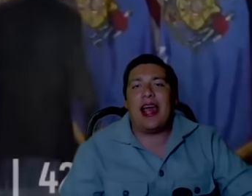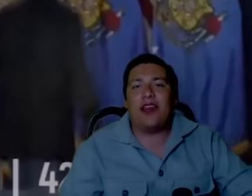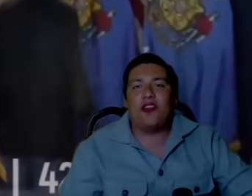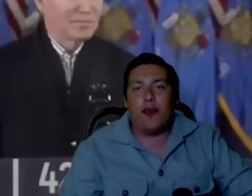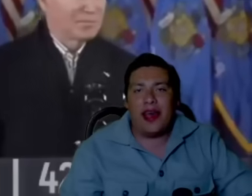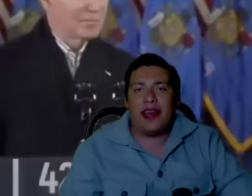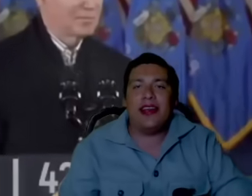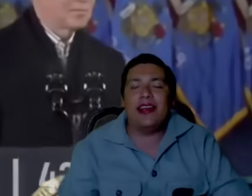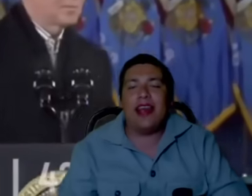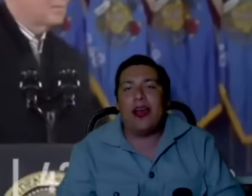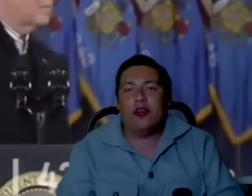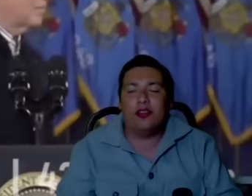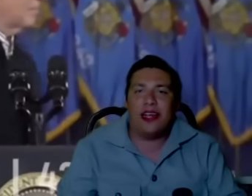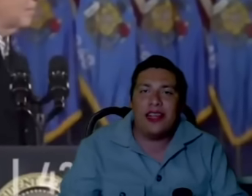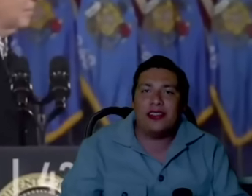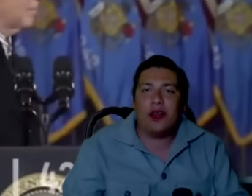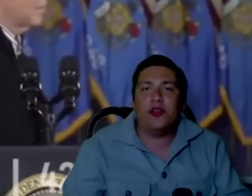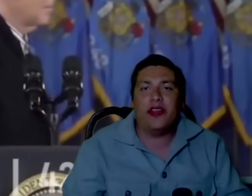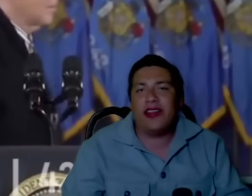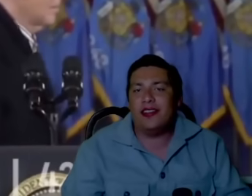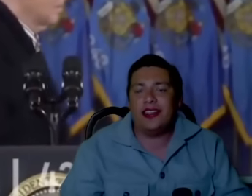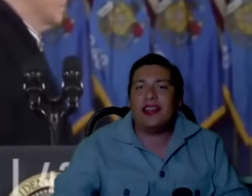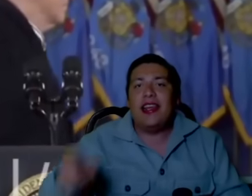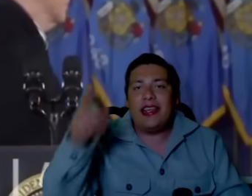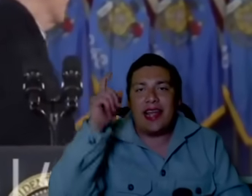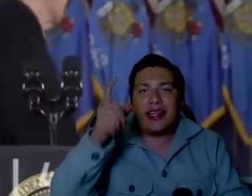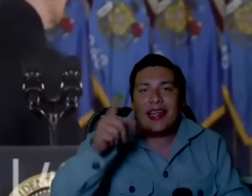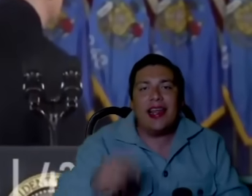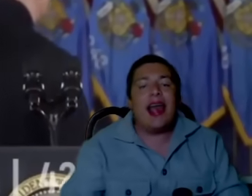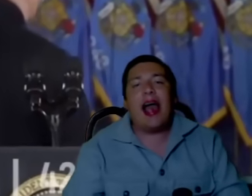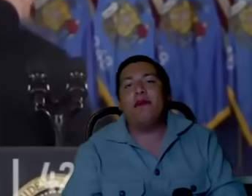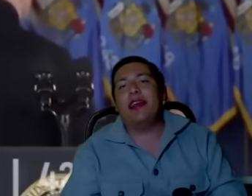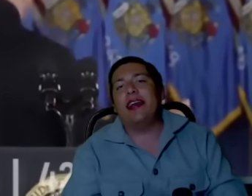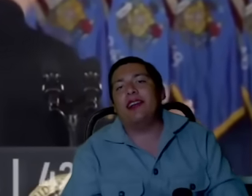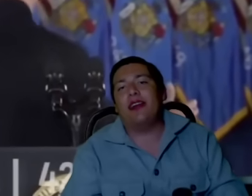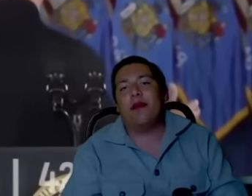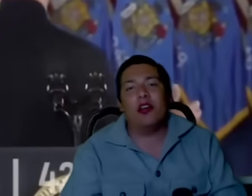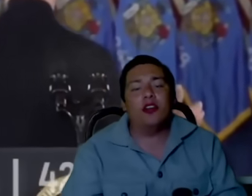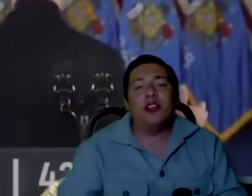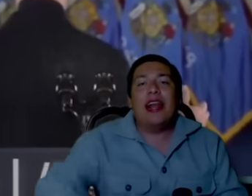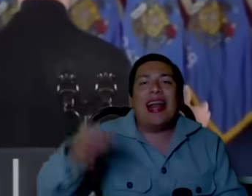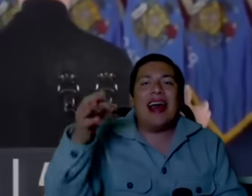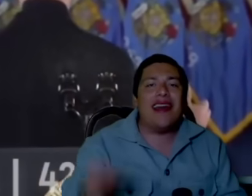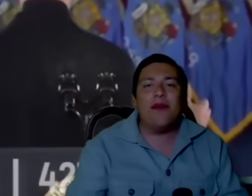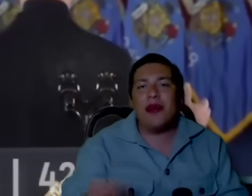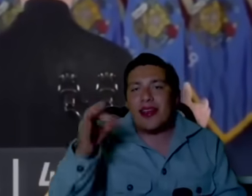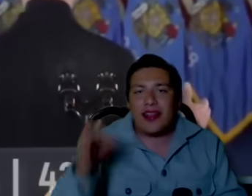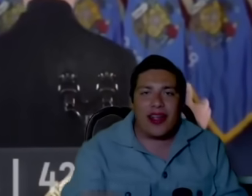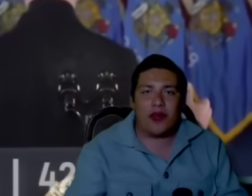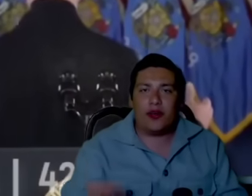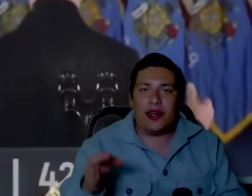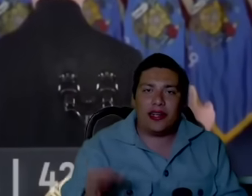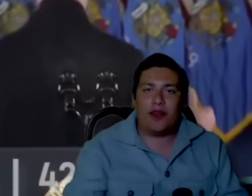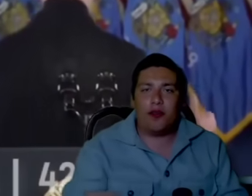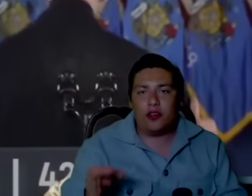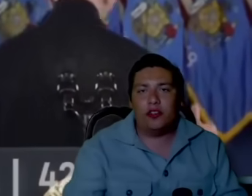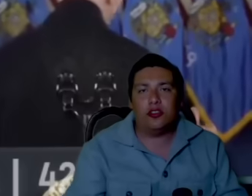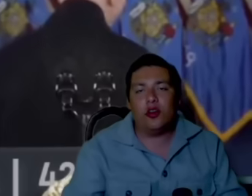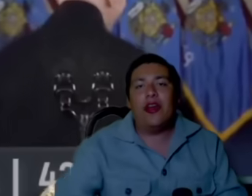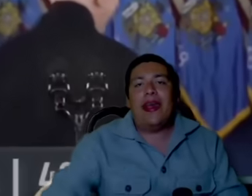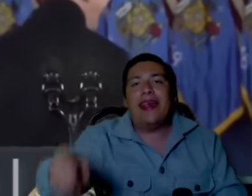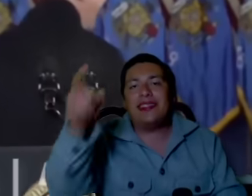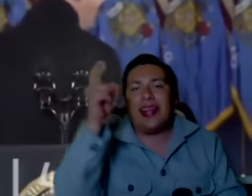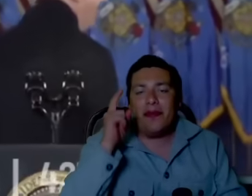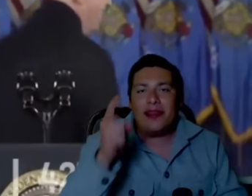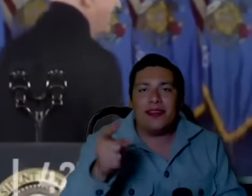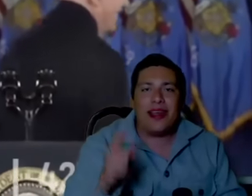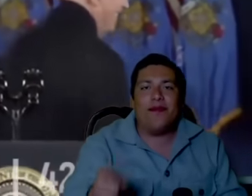patitas a Joe biden y a los estadounidenses y aquí Amigas y amigos La Dama De Hierro Raquel buen